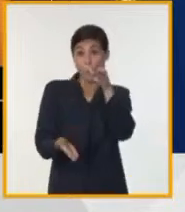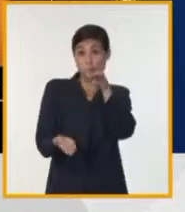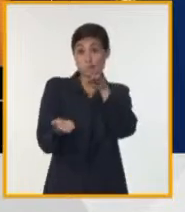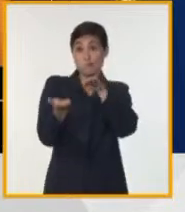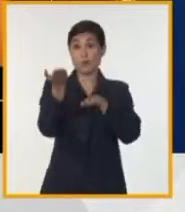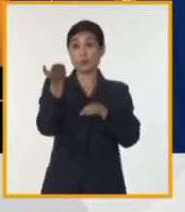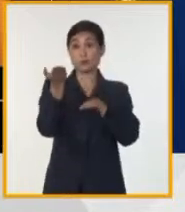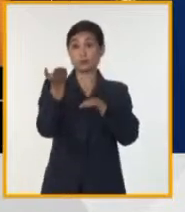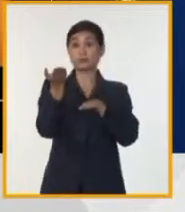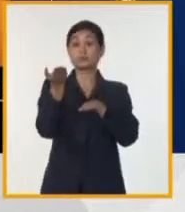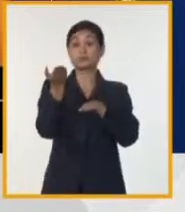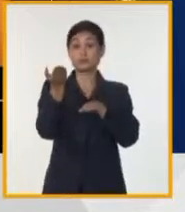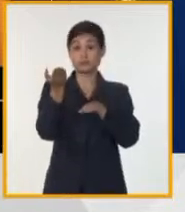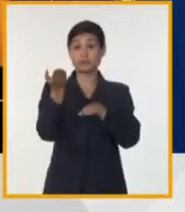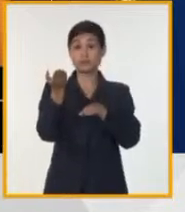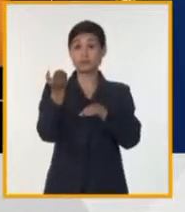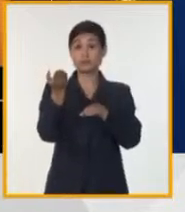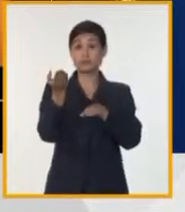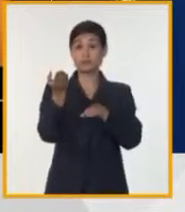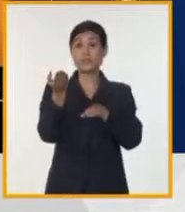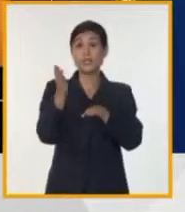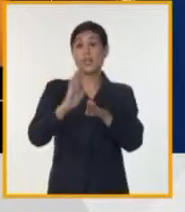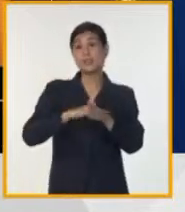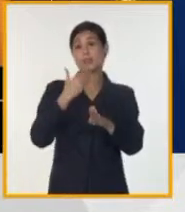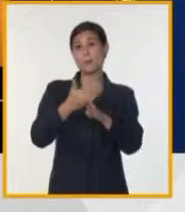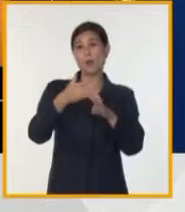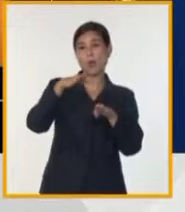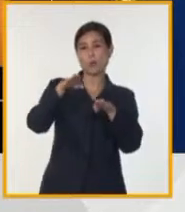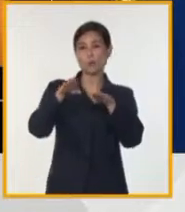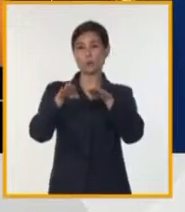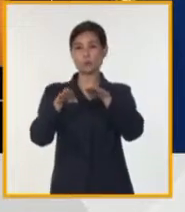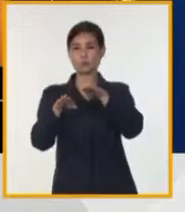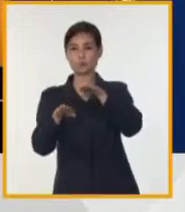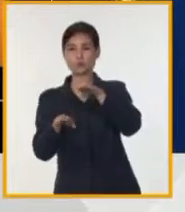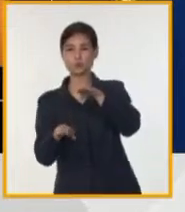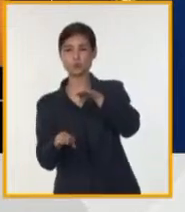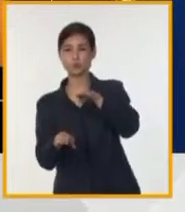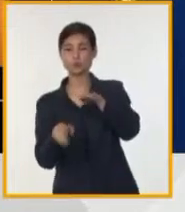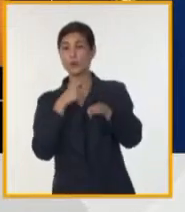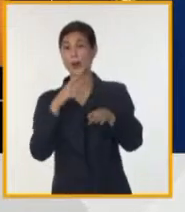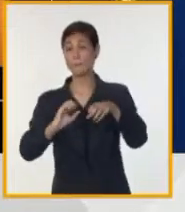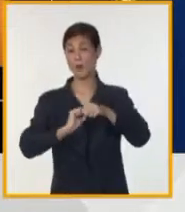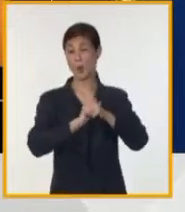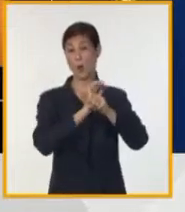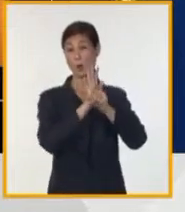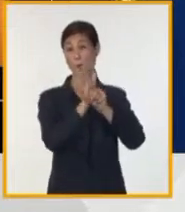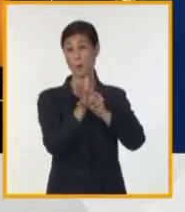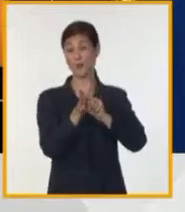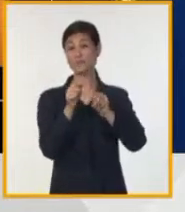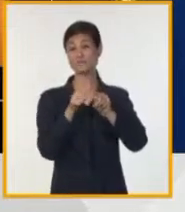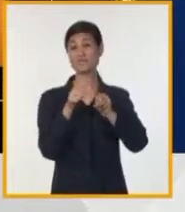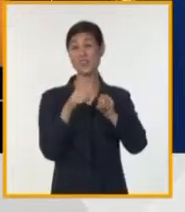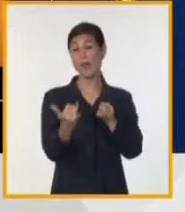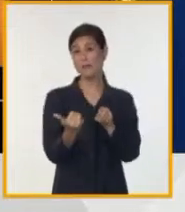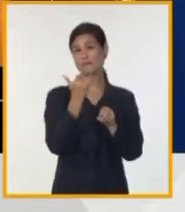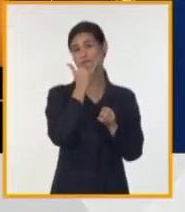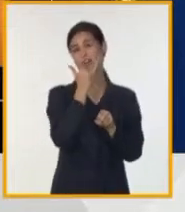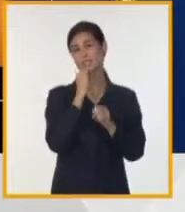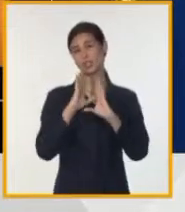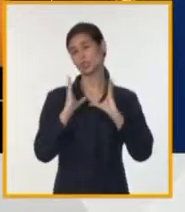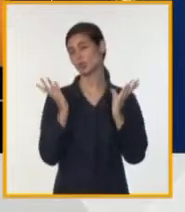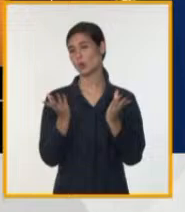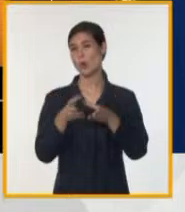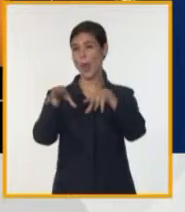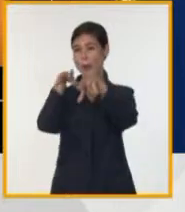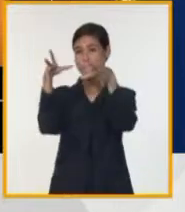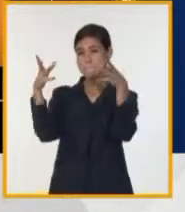19, posteriormente una caída, y esto corresponde a la contracción que hubo por el tema de la COVID-19 en todo el mundo. En el mundo, y